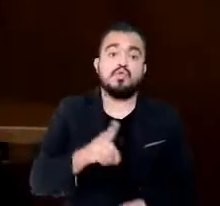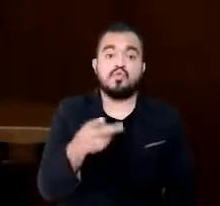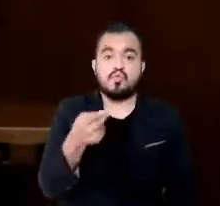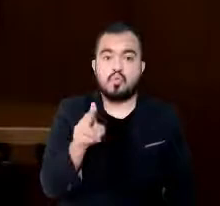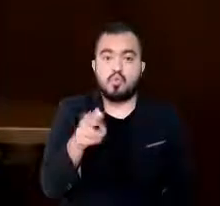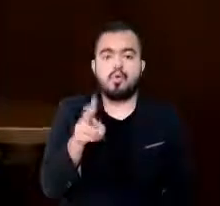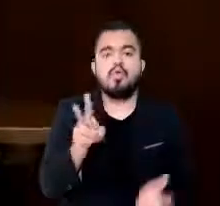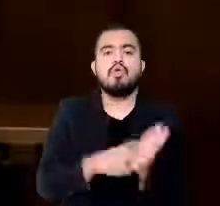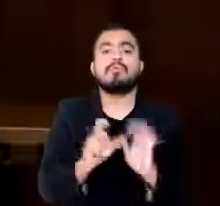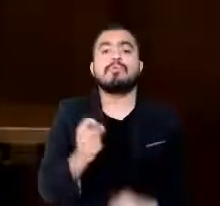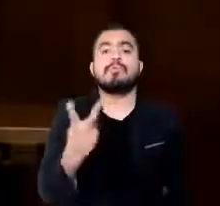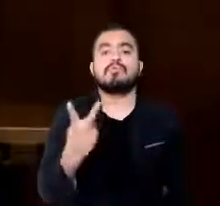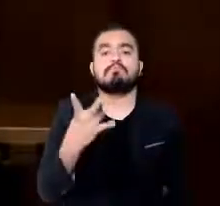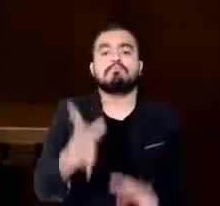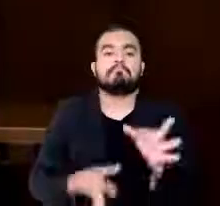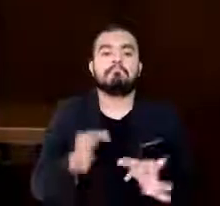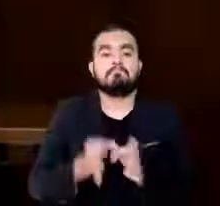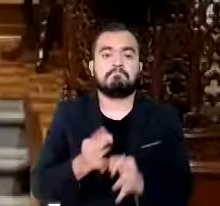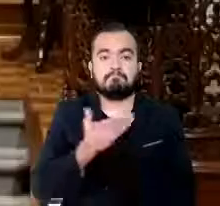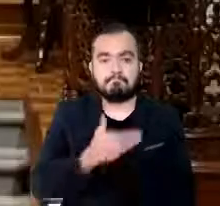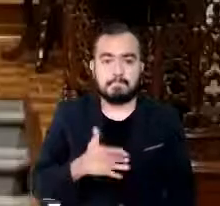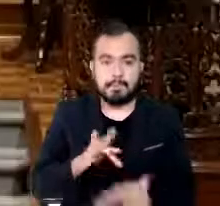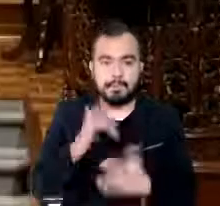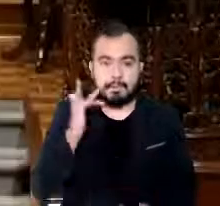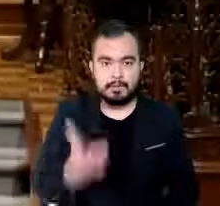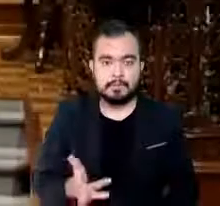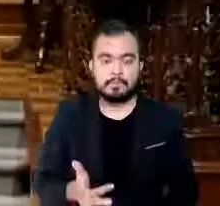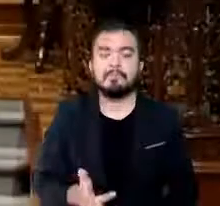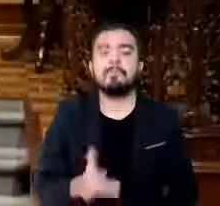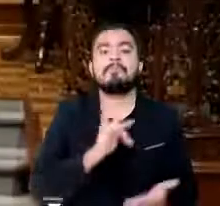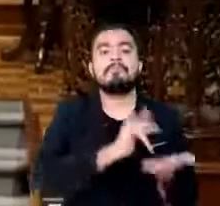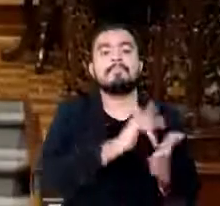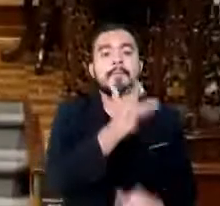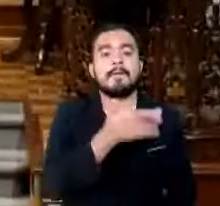del año 2022. Es cuanto, presidente. Gracias. Muchas gracias, diputada Granillo.